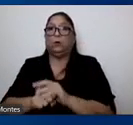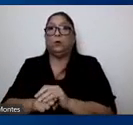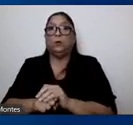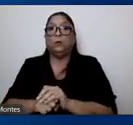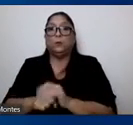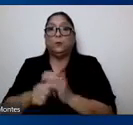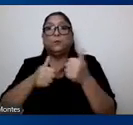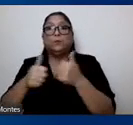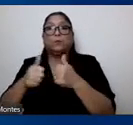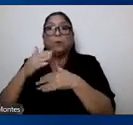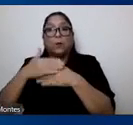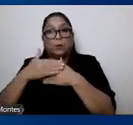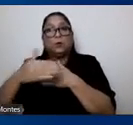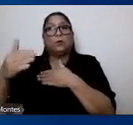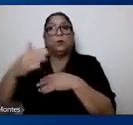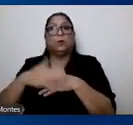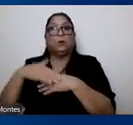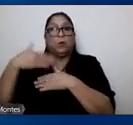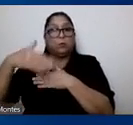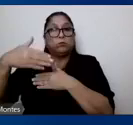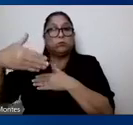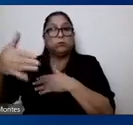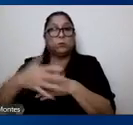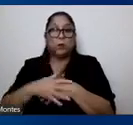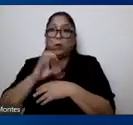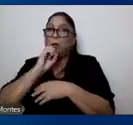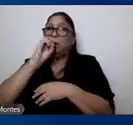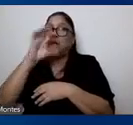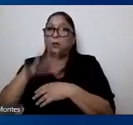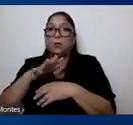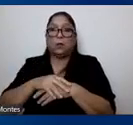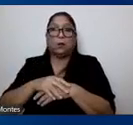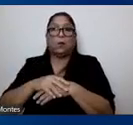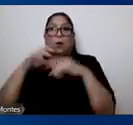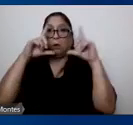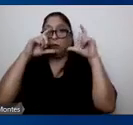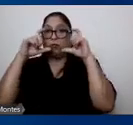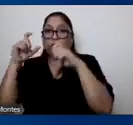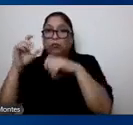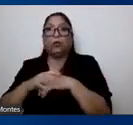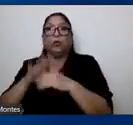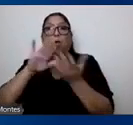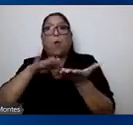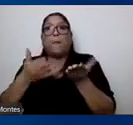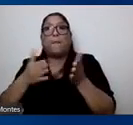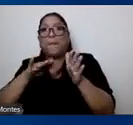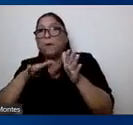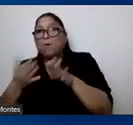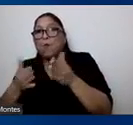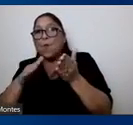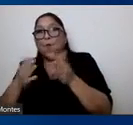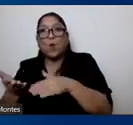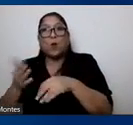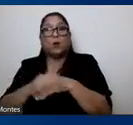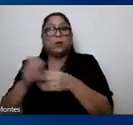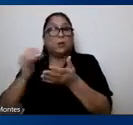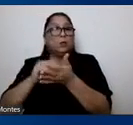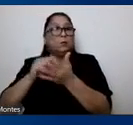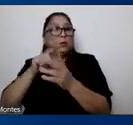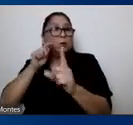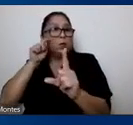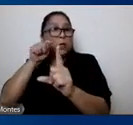Sí, vamos a seguir pasando, como ya les mencionaba, hay muertes selectivas, hay muertes ya más